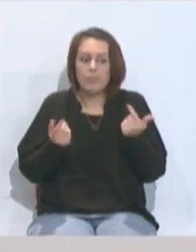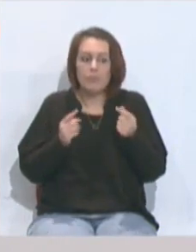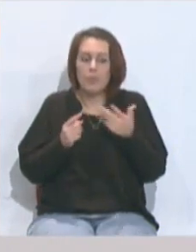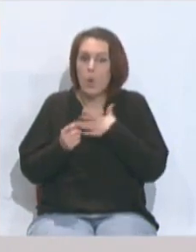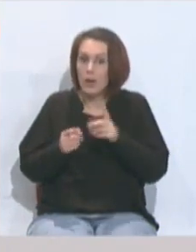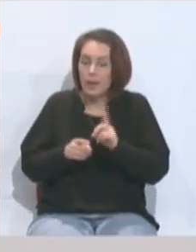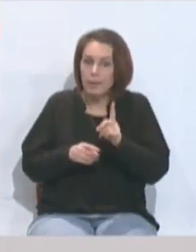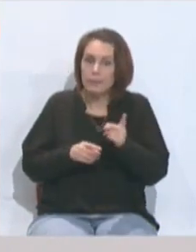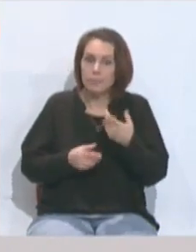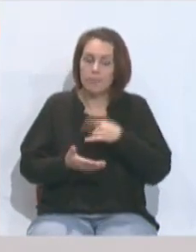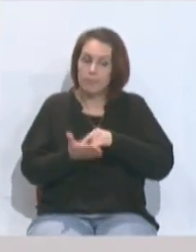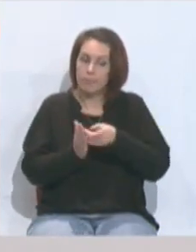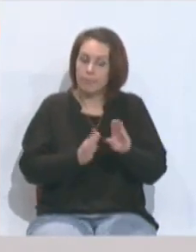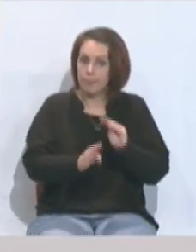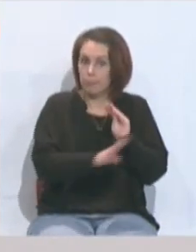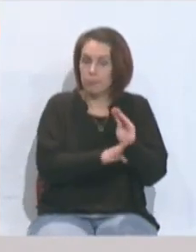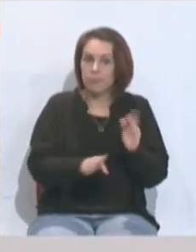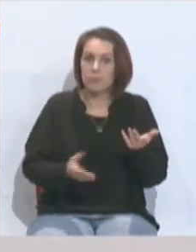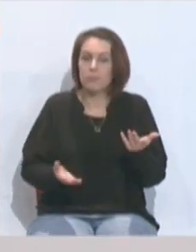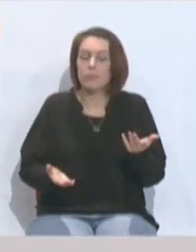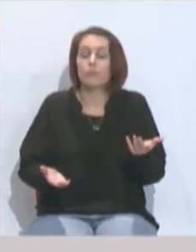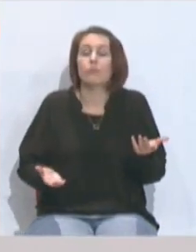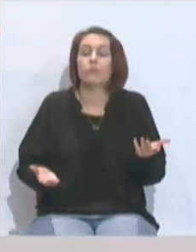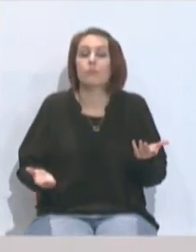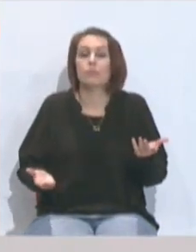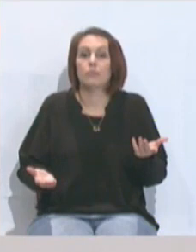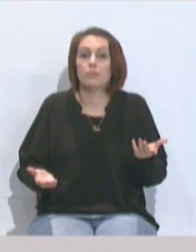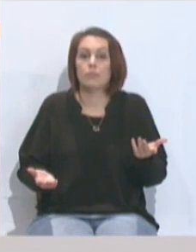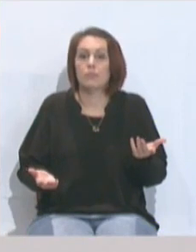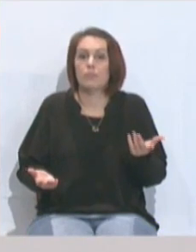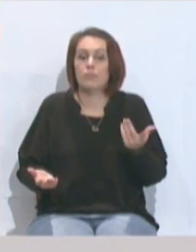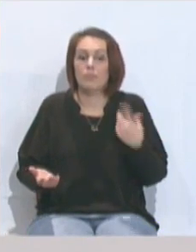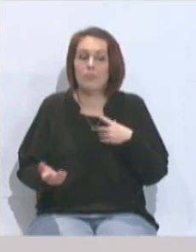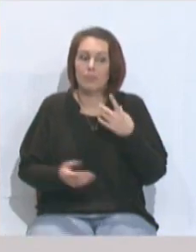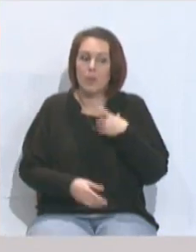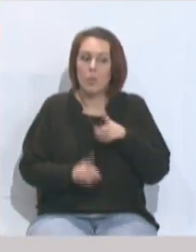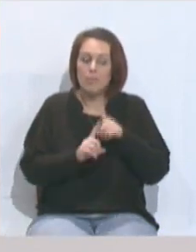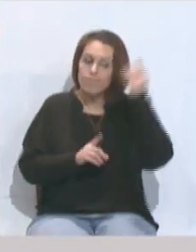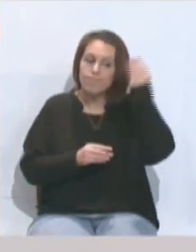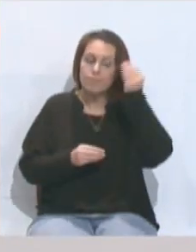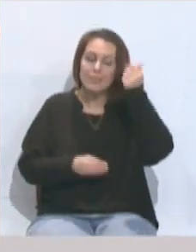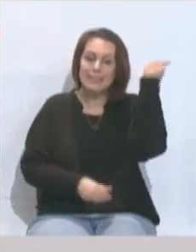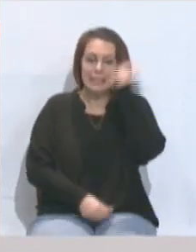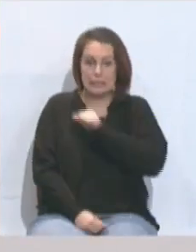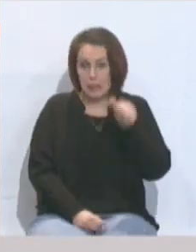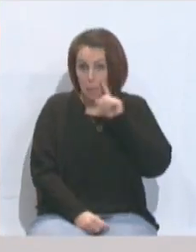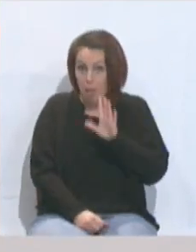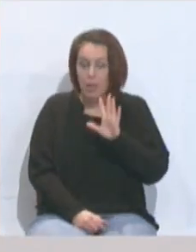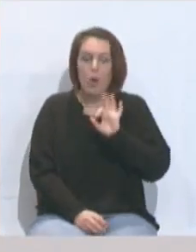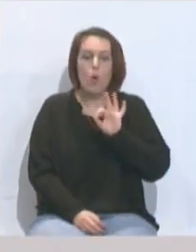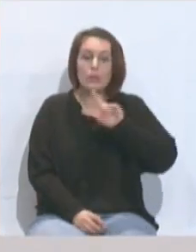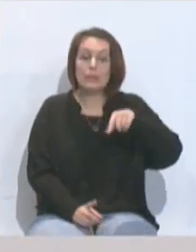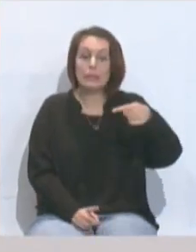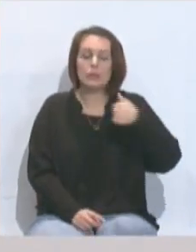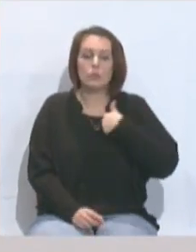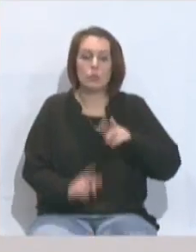labor de financiar este proyecto, pues plantear la semana que viene, me parece, o la otra, tengo